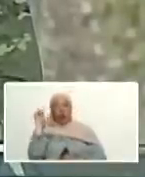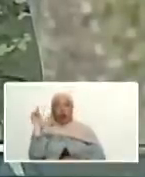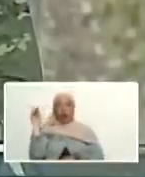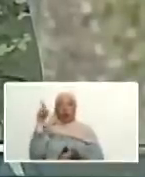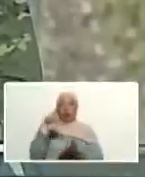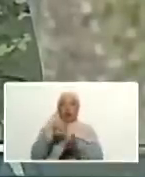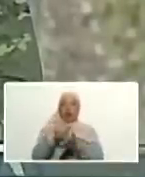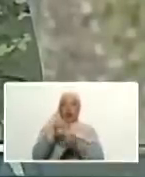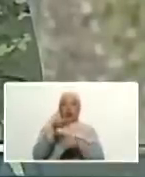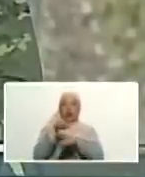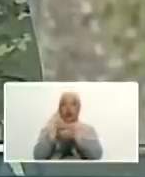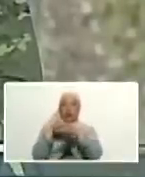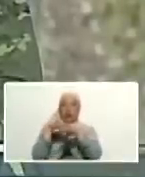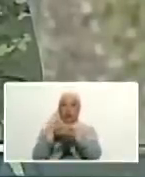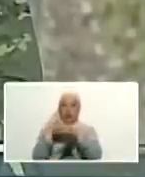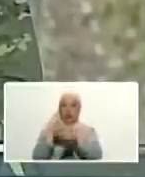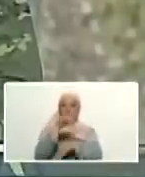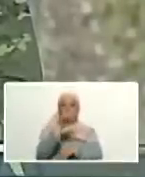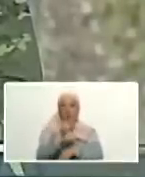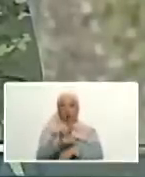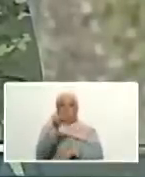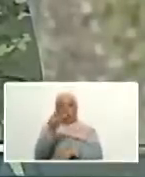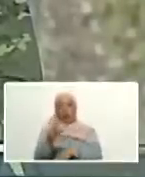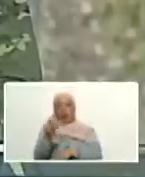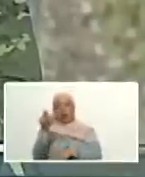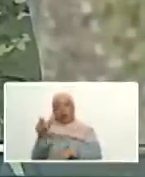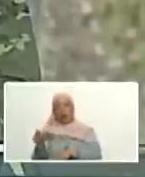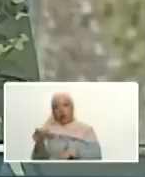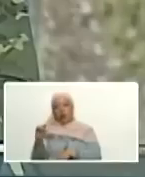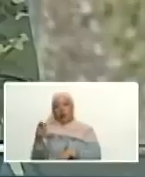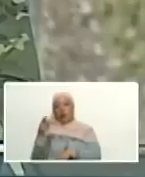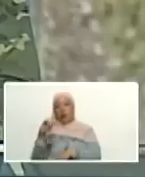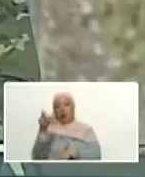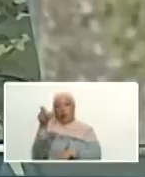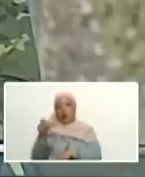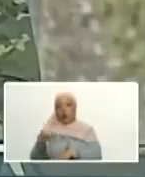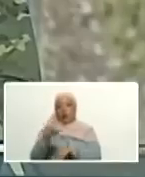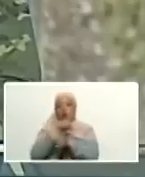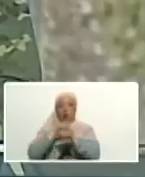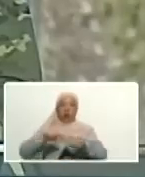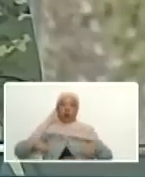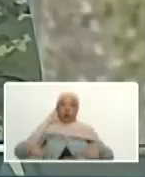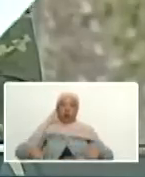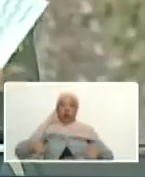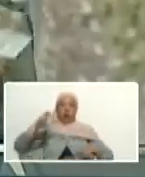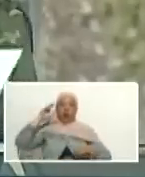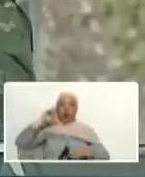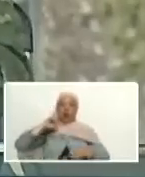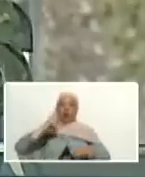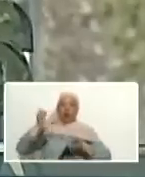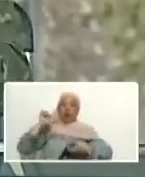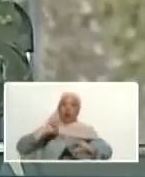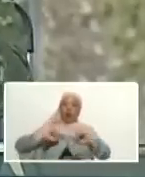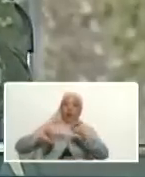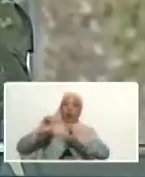almirante Carlos Antonio Vargas Escalona, inspector general de la Fuerza Armada Nacional Bolivariana,